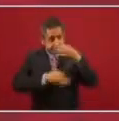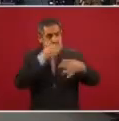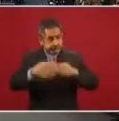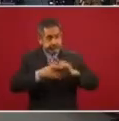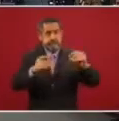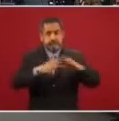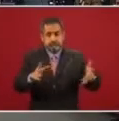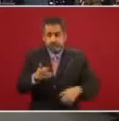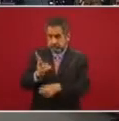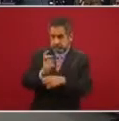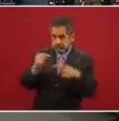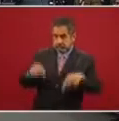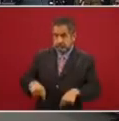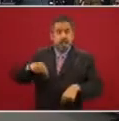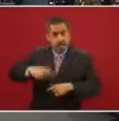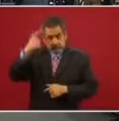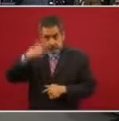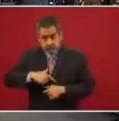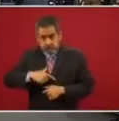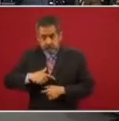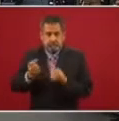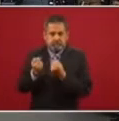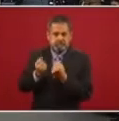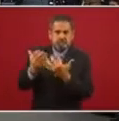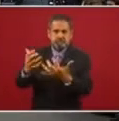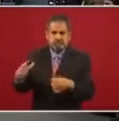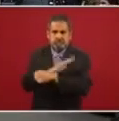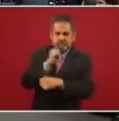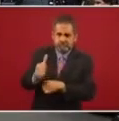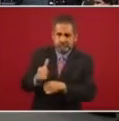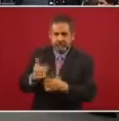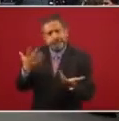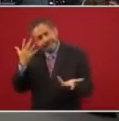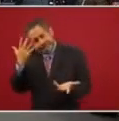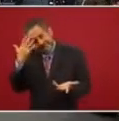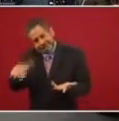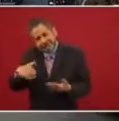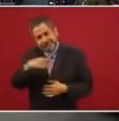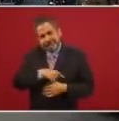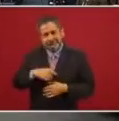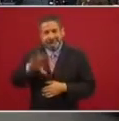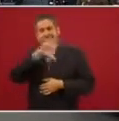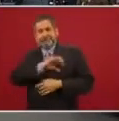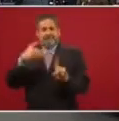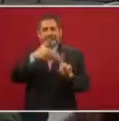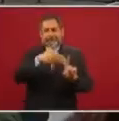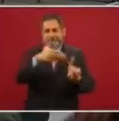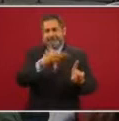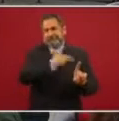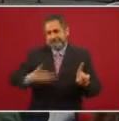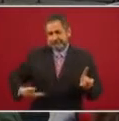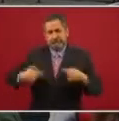cierto en las noches no se ve tan lleno como ahorita yo sé que aquí el atractivo principal es desde luego